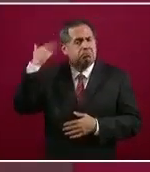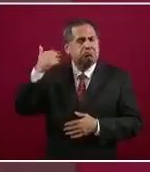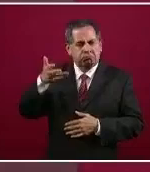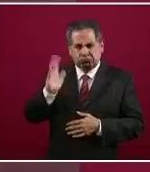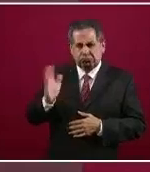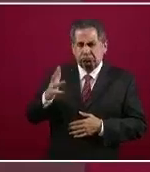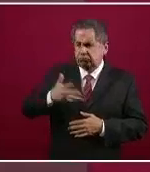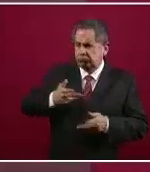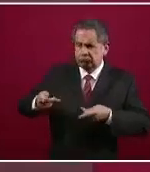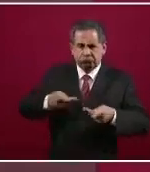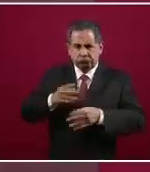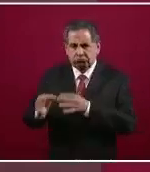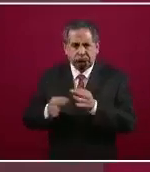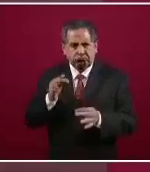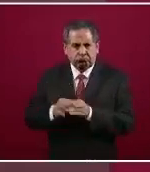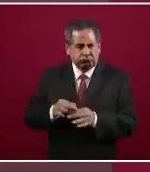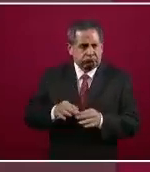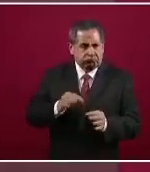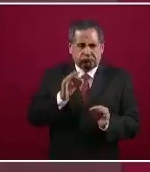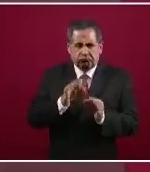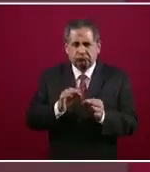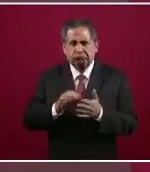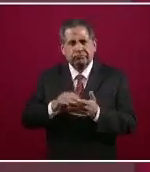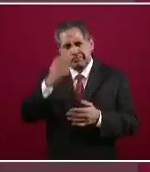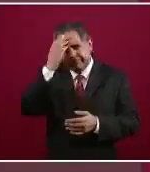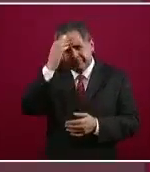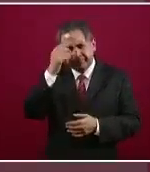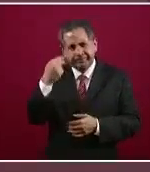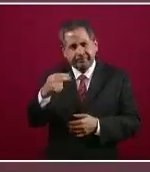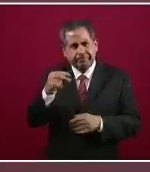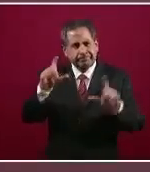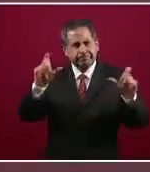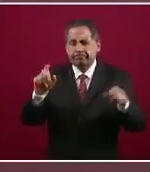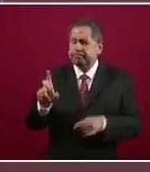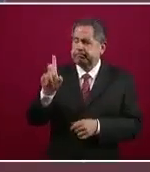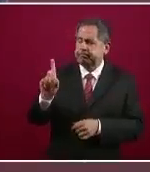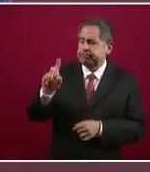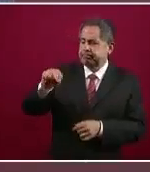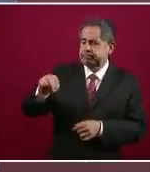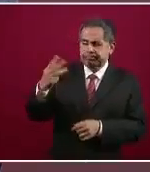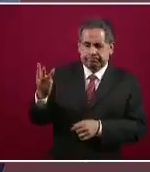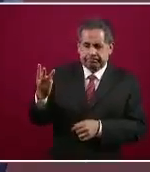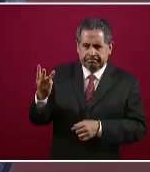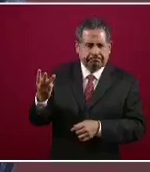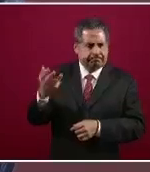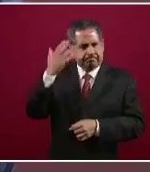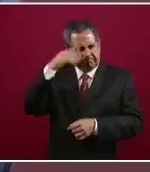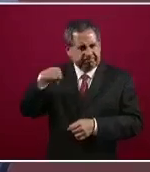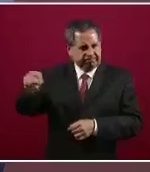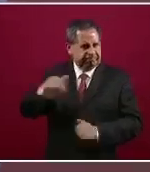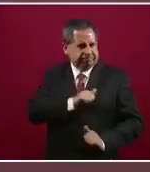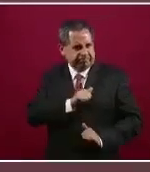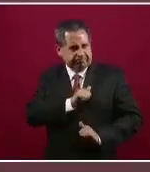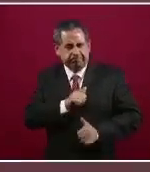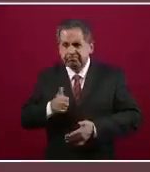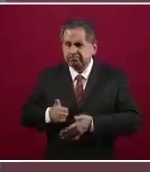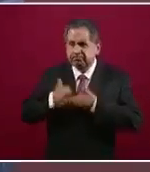ellos llevan a la práctica, el DN3 y todas sus